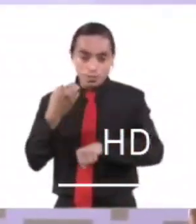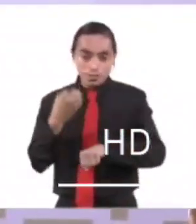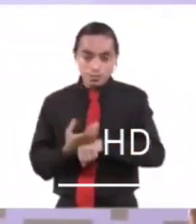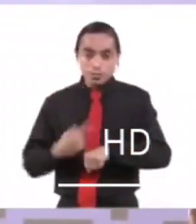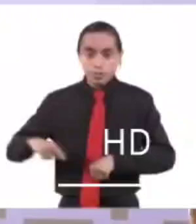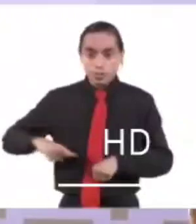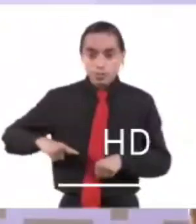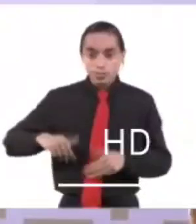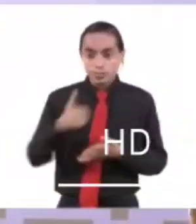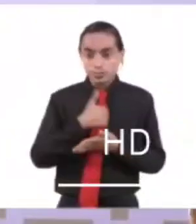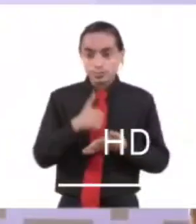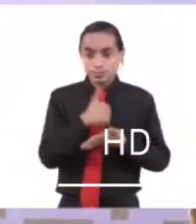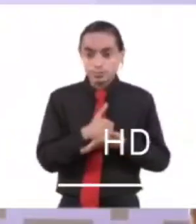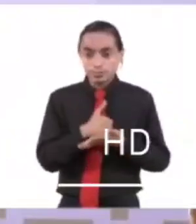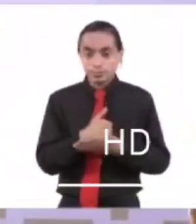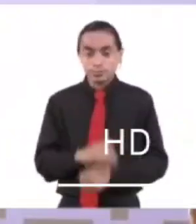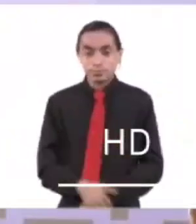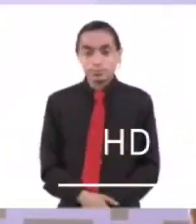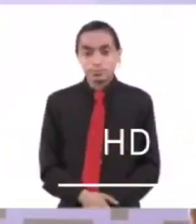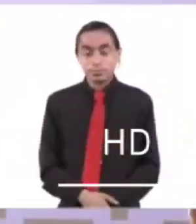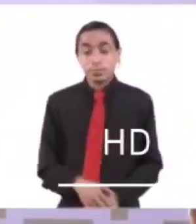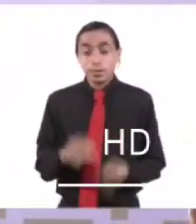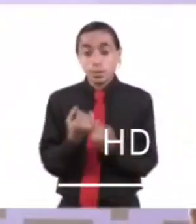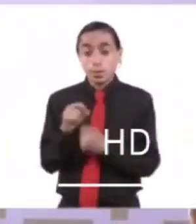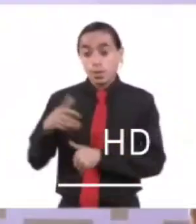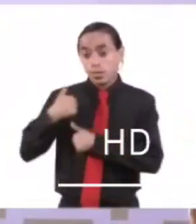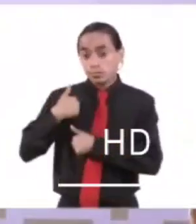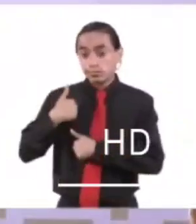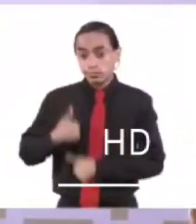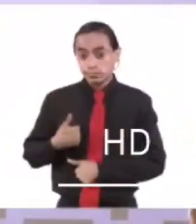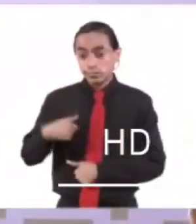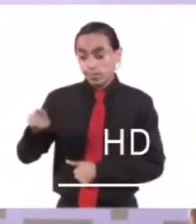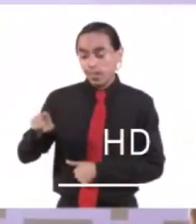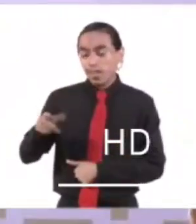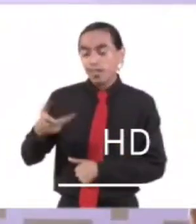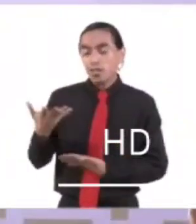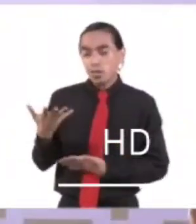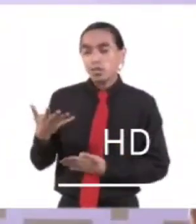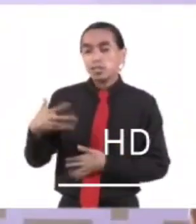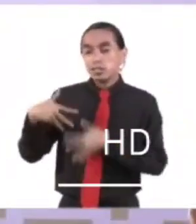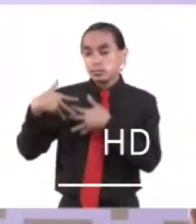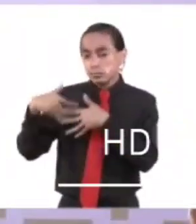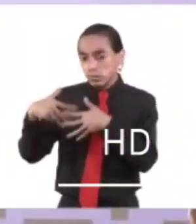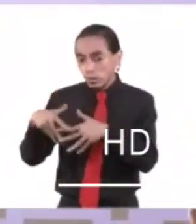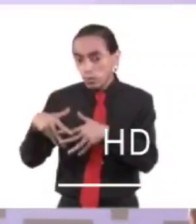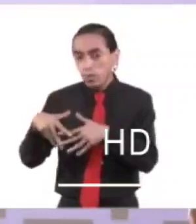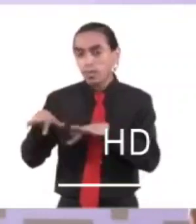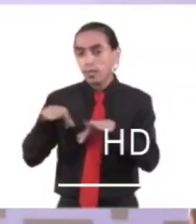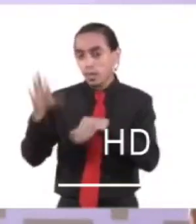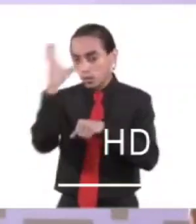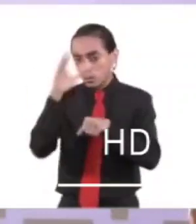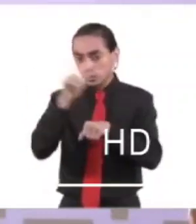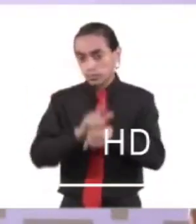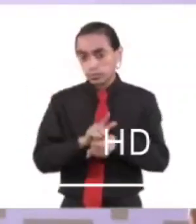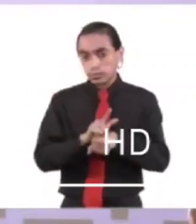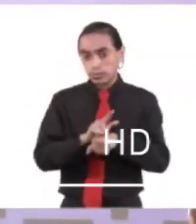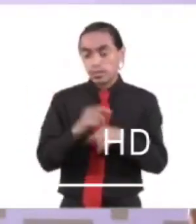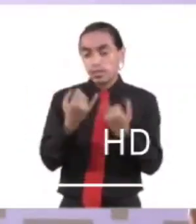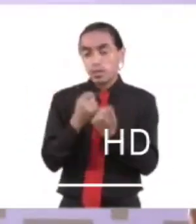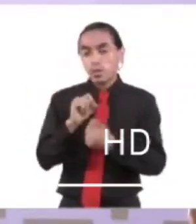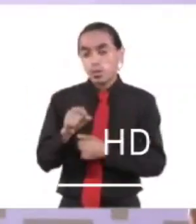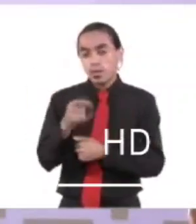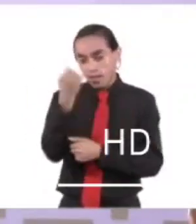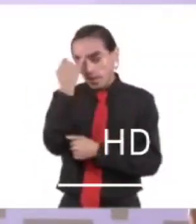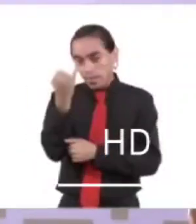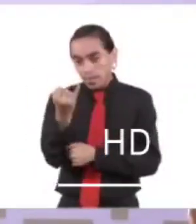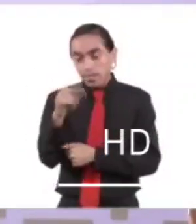la ciudad, con funcionarios que vienen de la lucha, del trabajo cultural y de la idea de que tenemos que tener